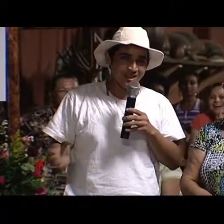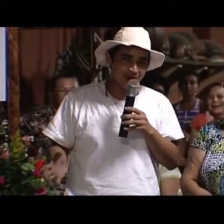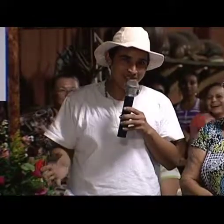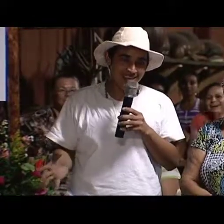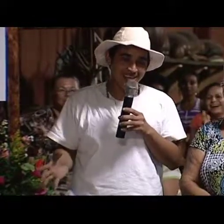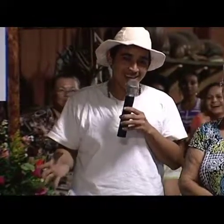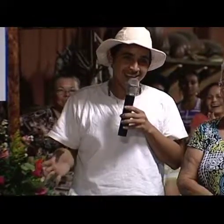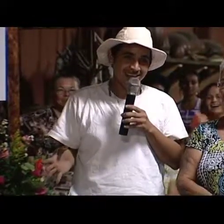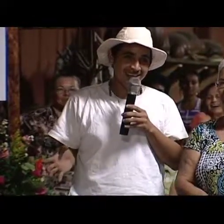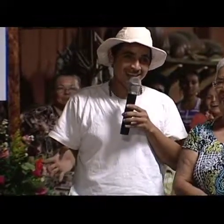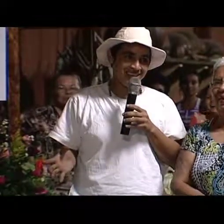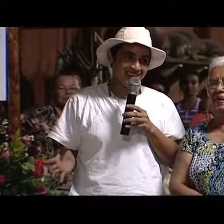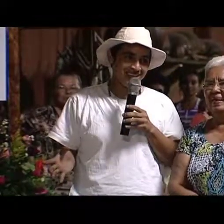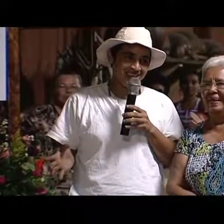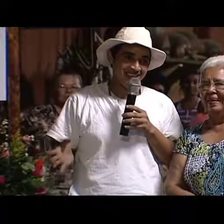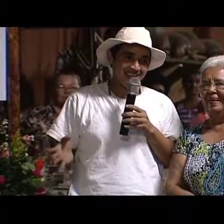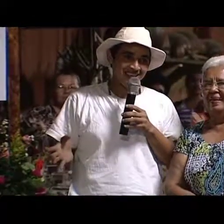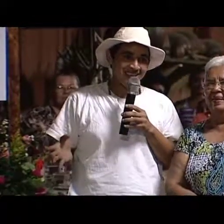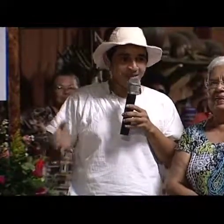Entonces,